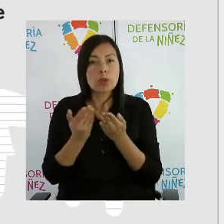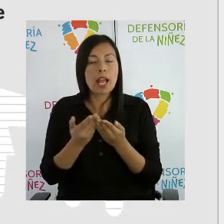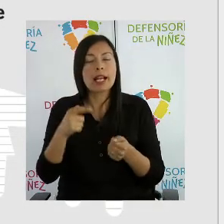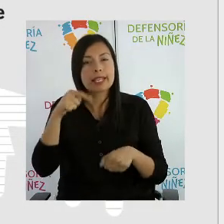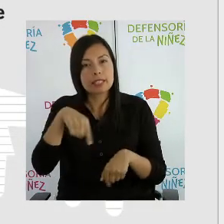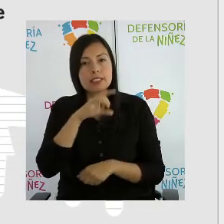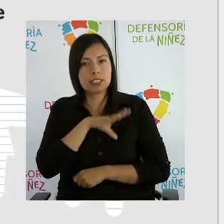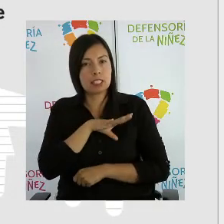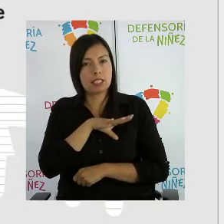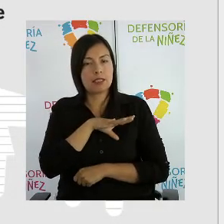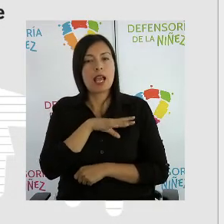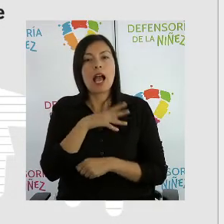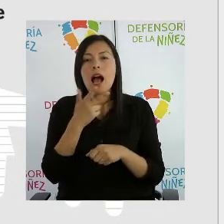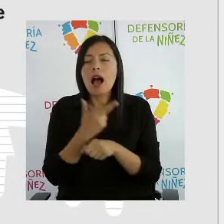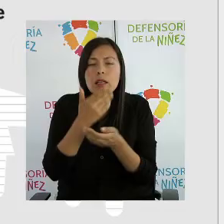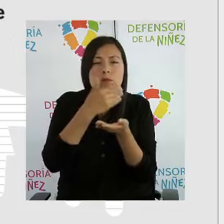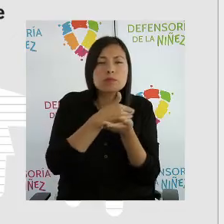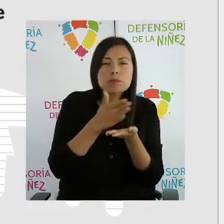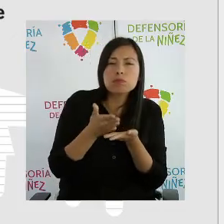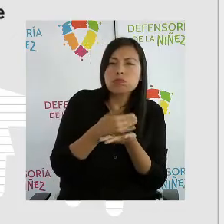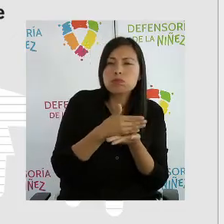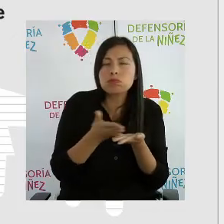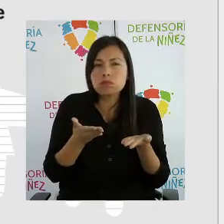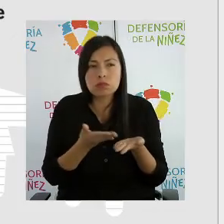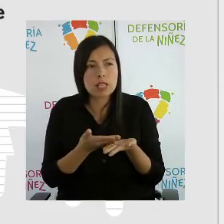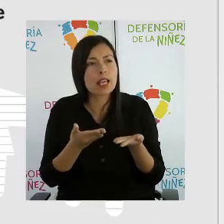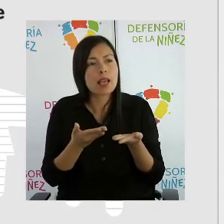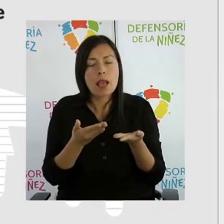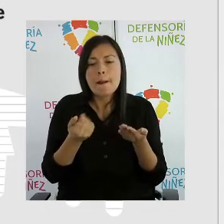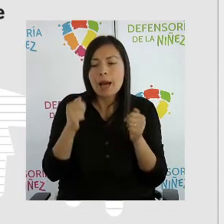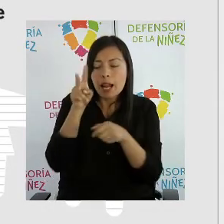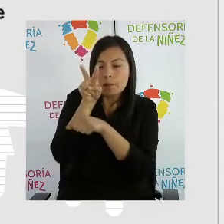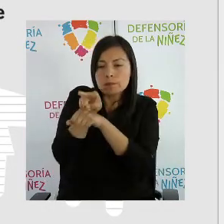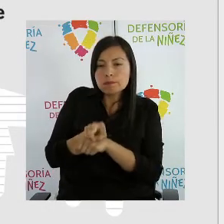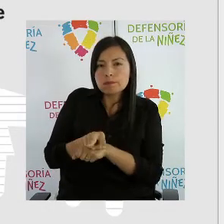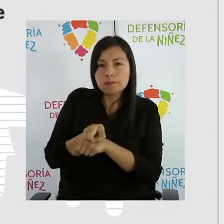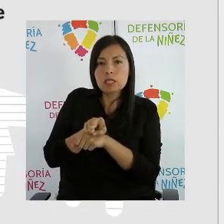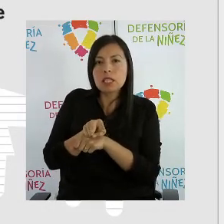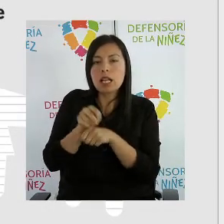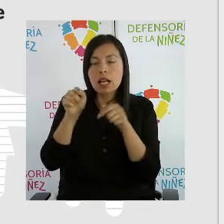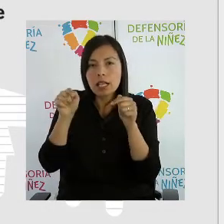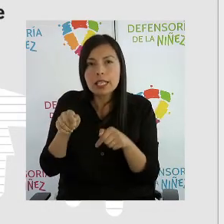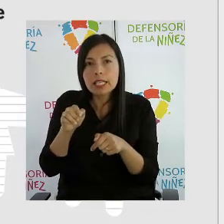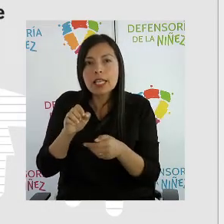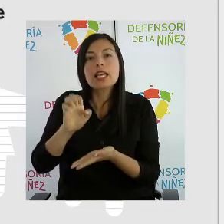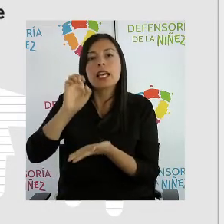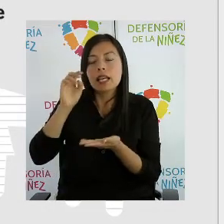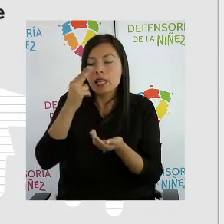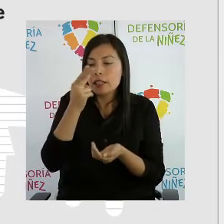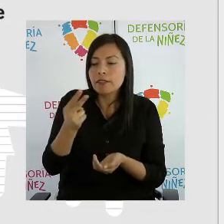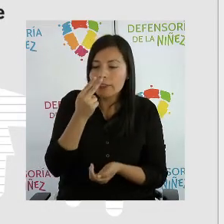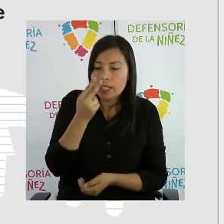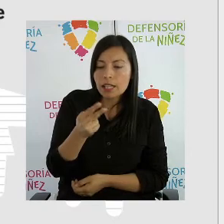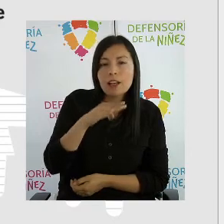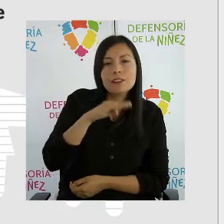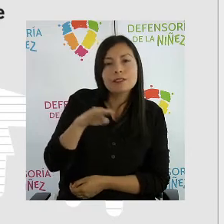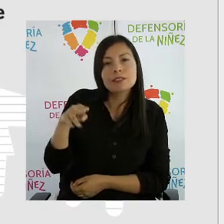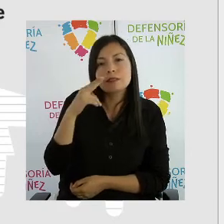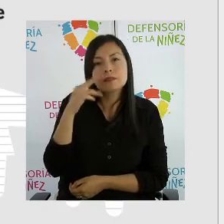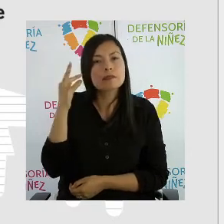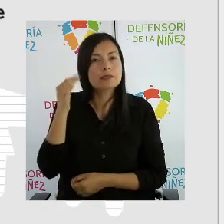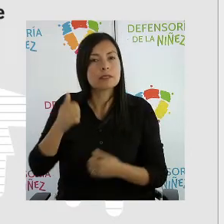ver con si teníamos mecanismos efectivos de supervisión del estado de vida de los niños, niñas y adolescentes que se